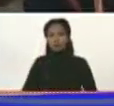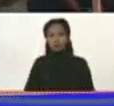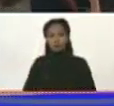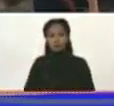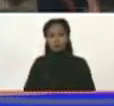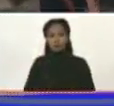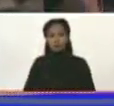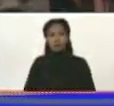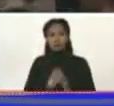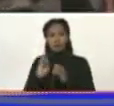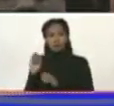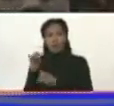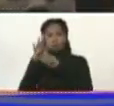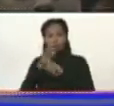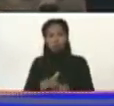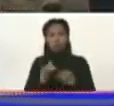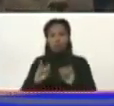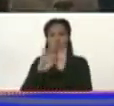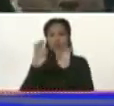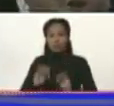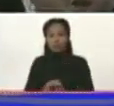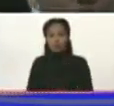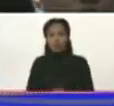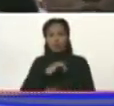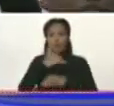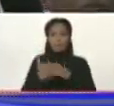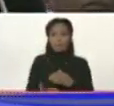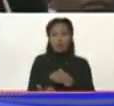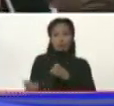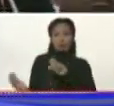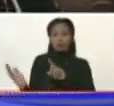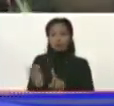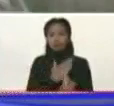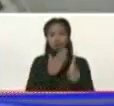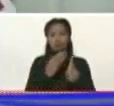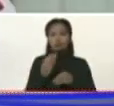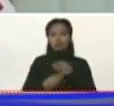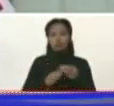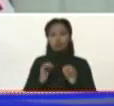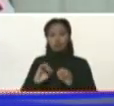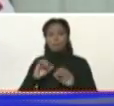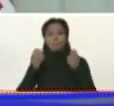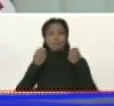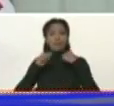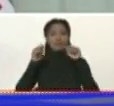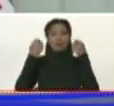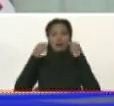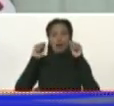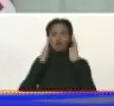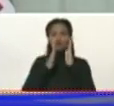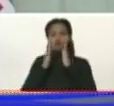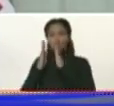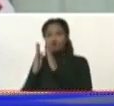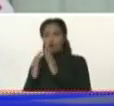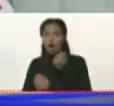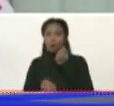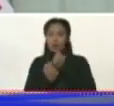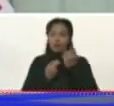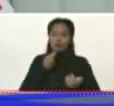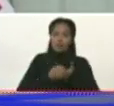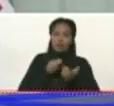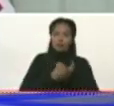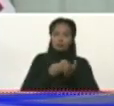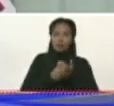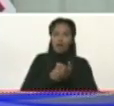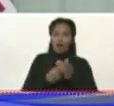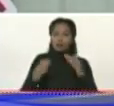Y fue sometido a un plan, una emboscada, preparada, organizada, apoyada y financiada